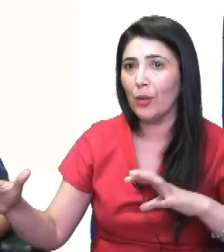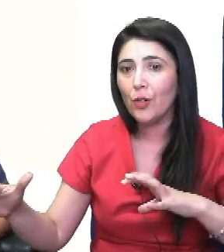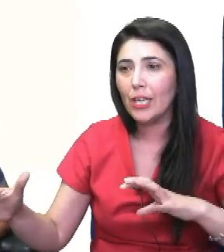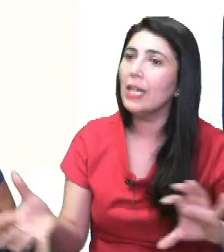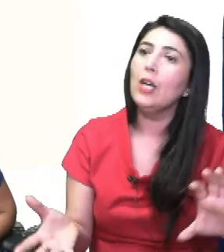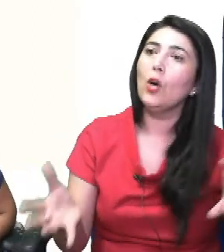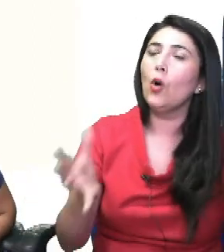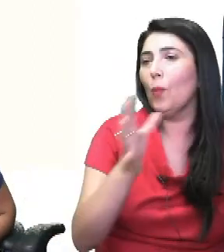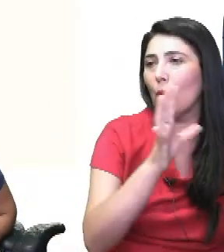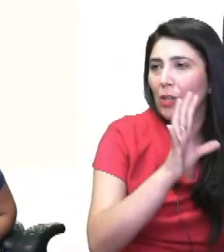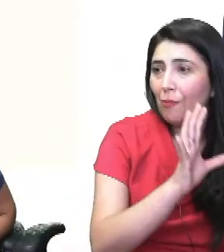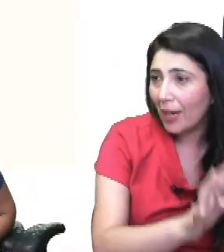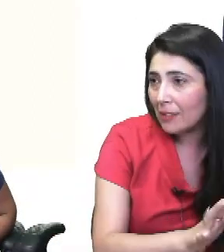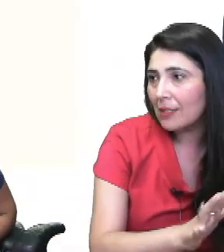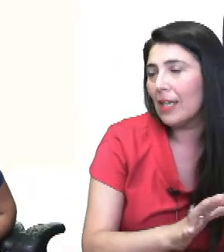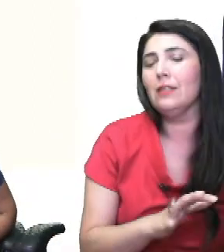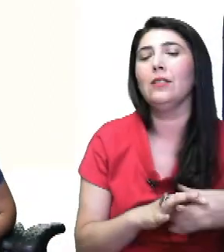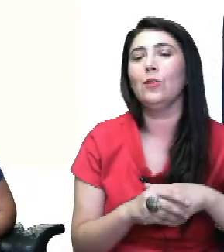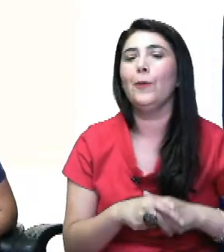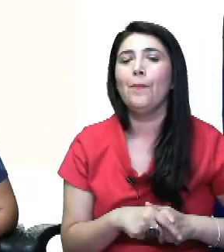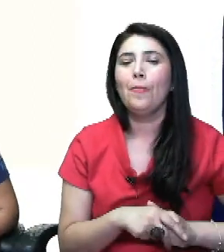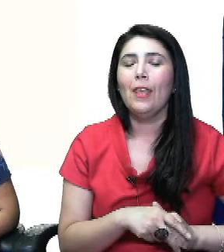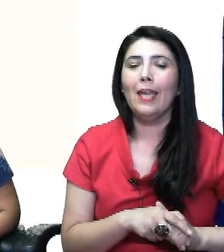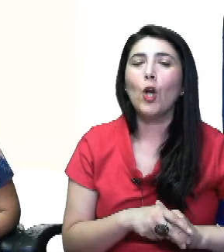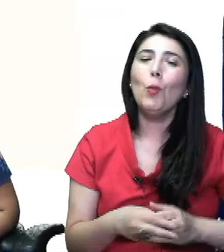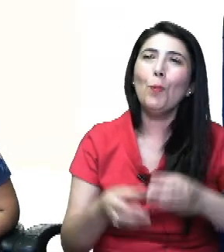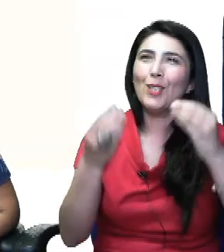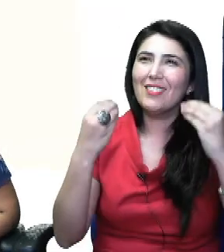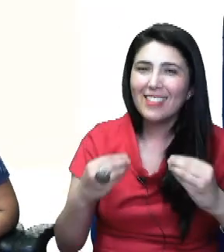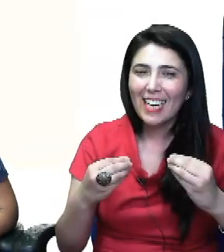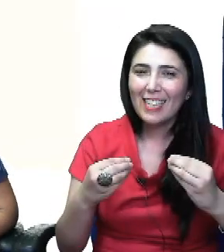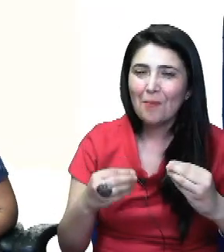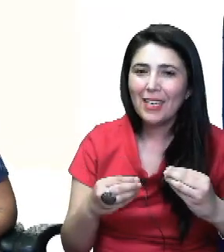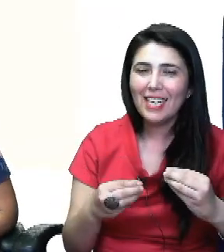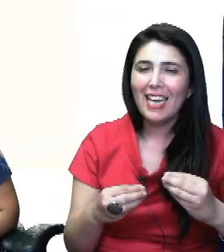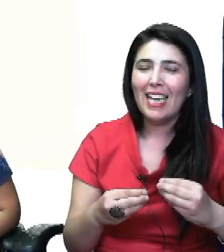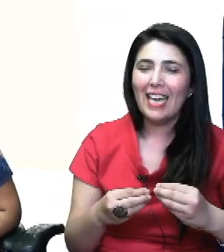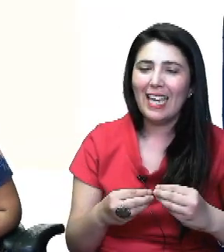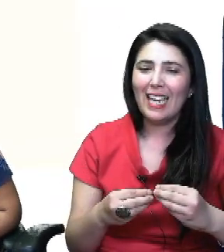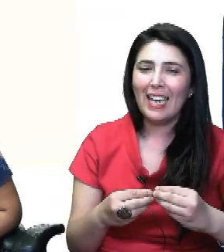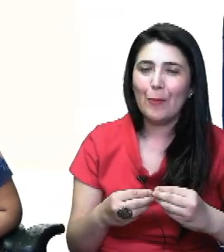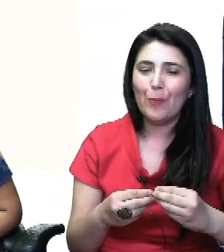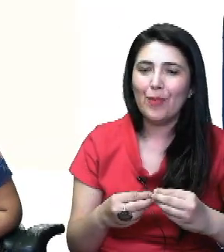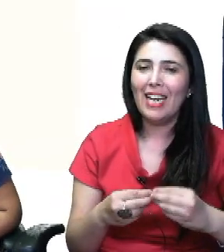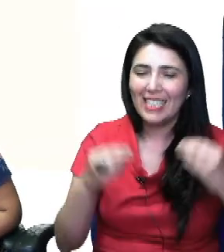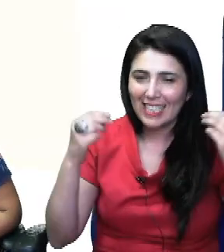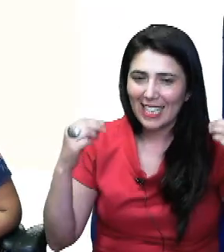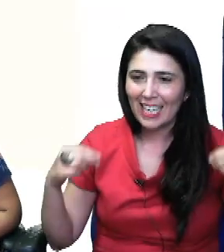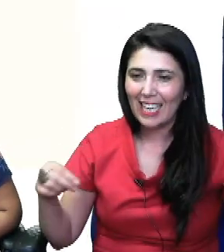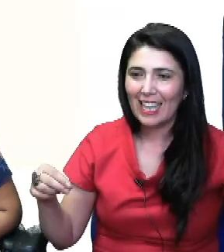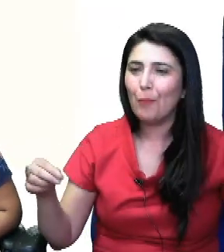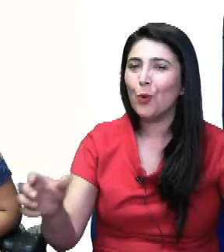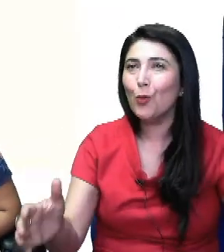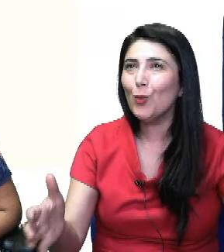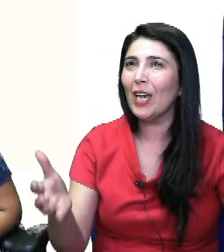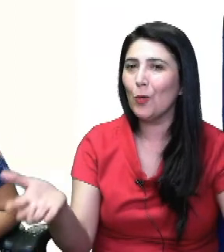adultos mayores, con infancia, ¿cierto? Cómo potenciar también la